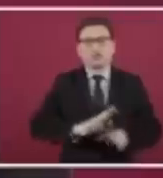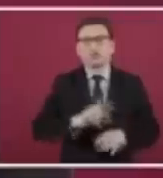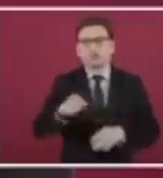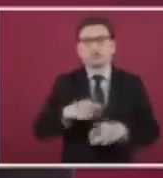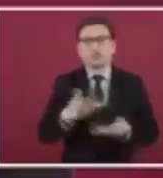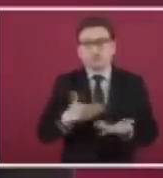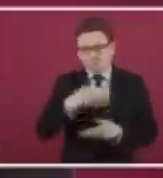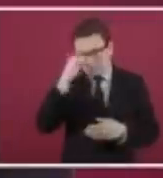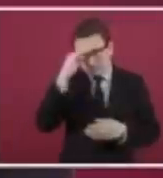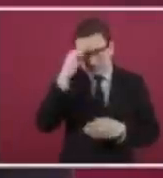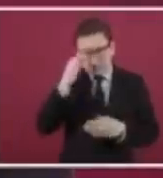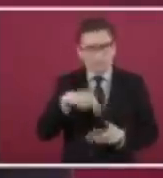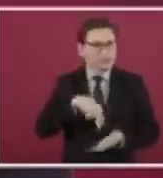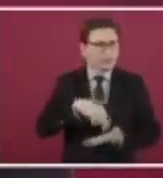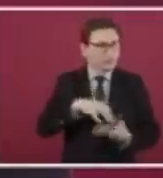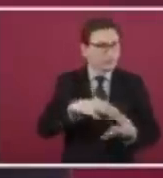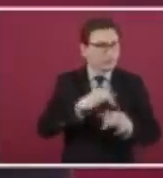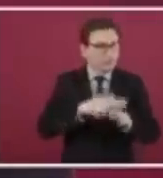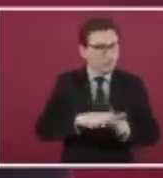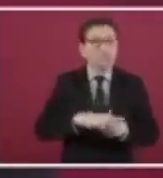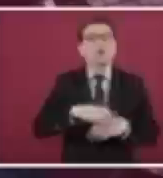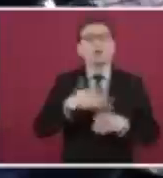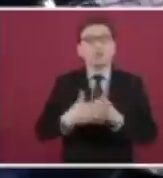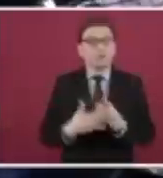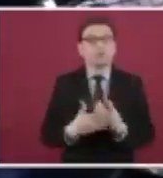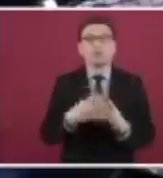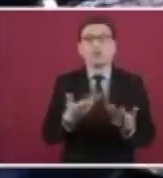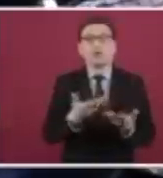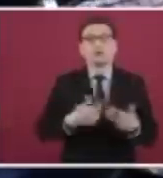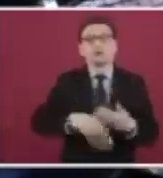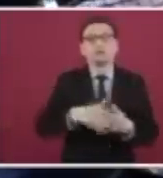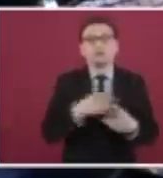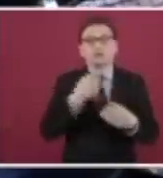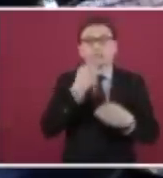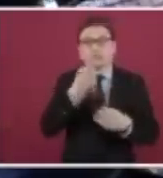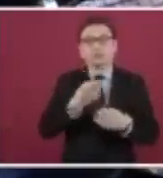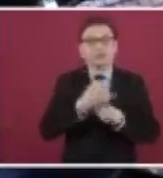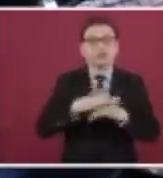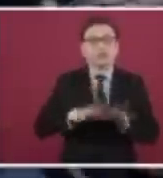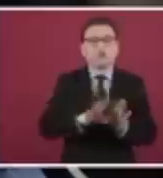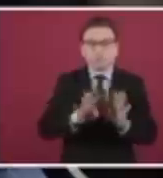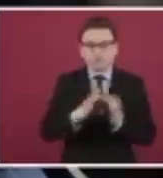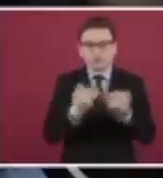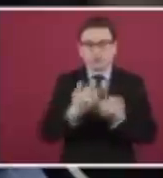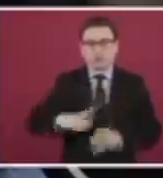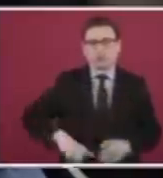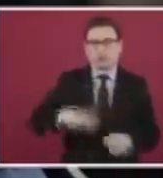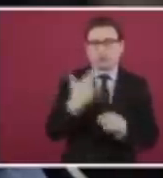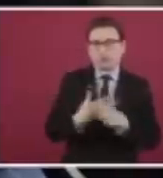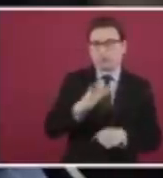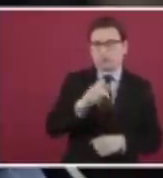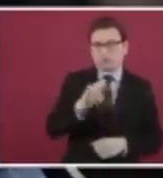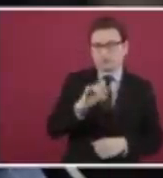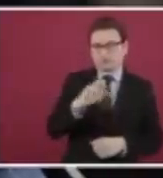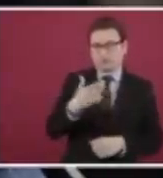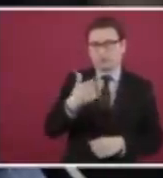ser en esta conferencia mañanera? ¿Cuál va a ser el mecanismo? Y si también el gobernador Cuitláhuac García le reportó